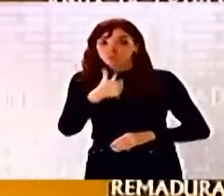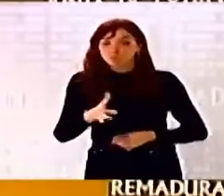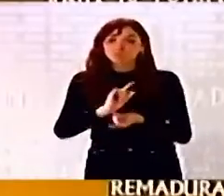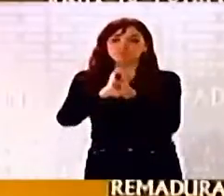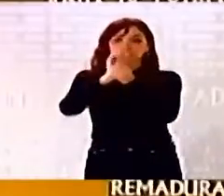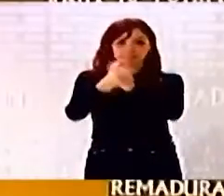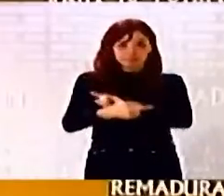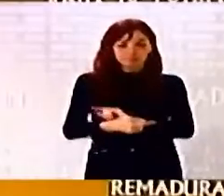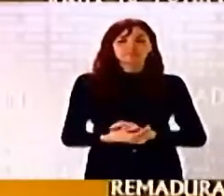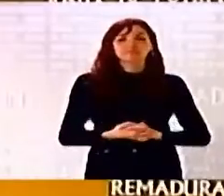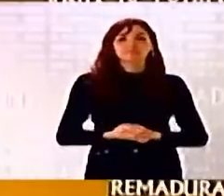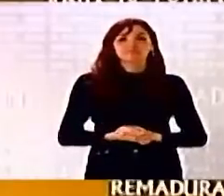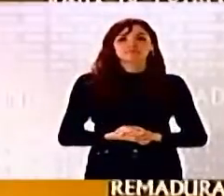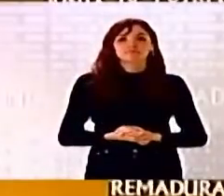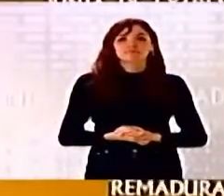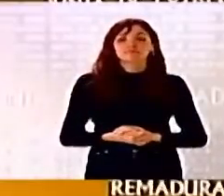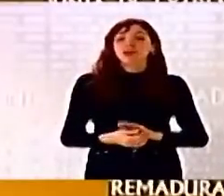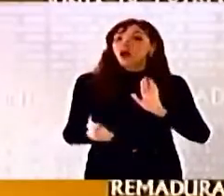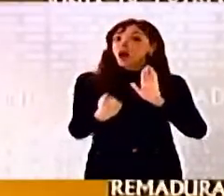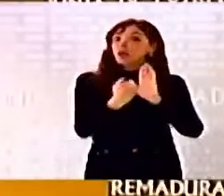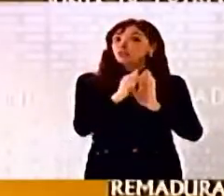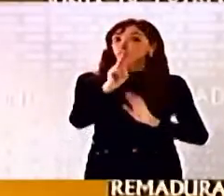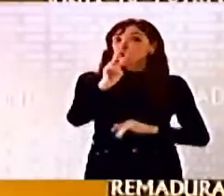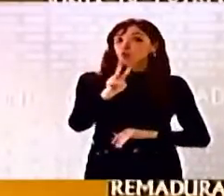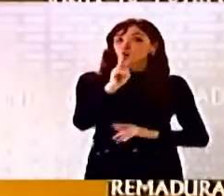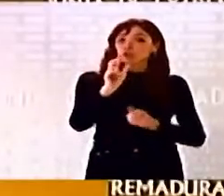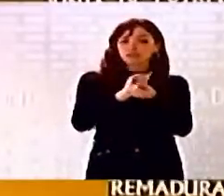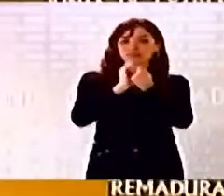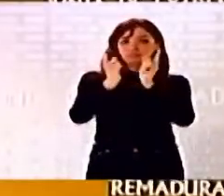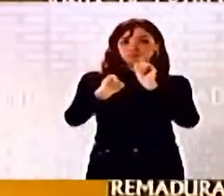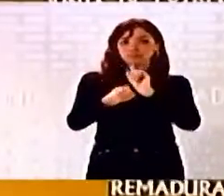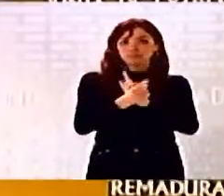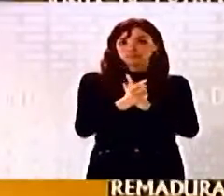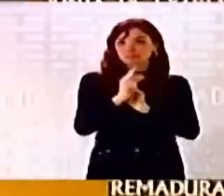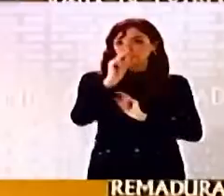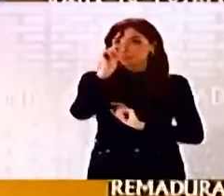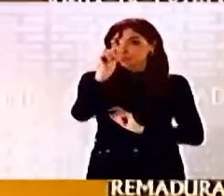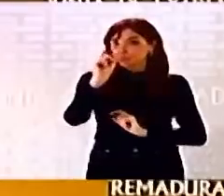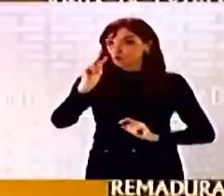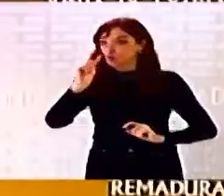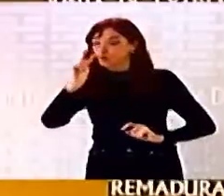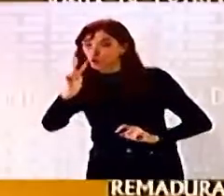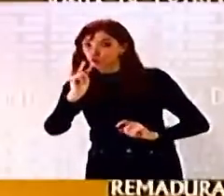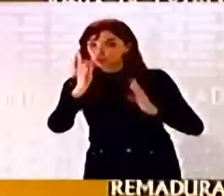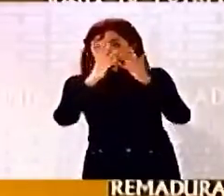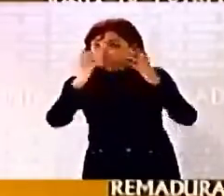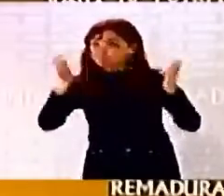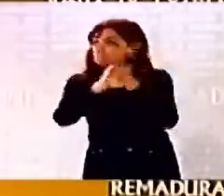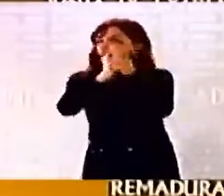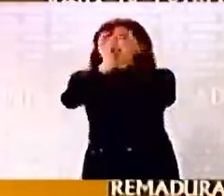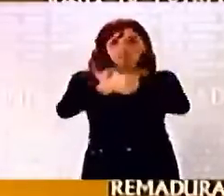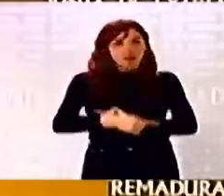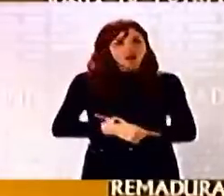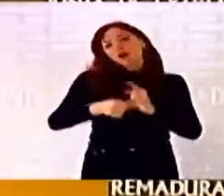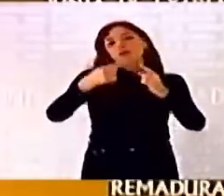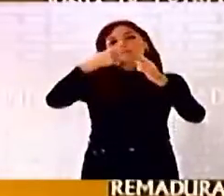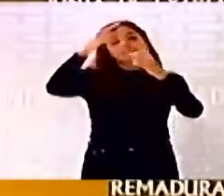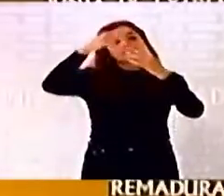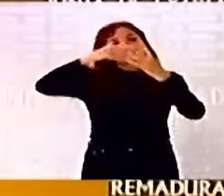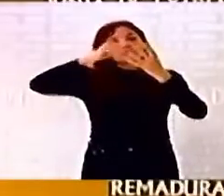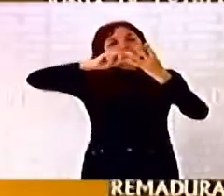el artículo 2, en el apartado 2 del artículo 2, en el cual aumentamos el número de epígrafes que pueden